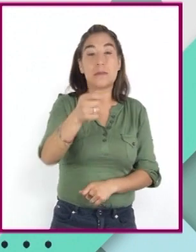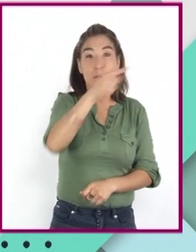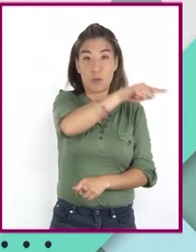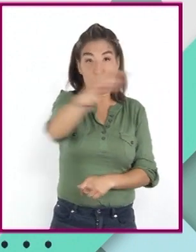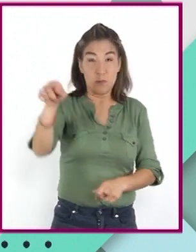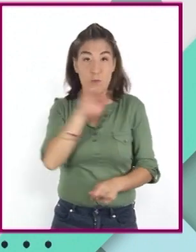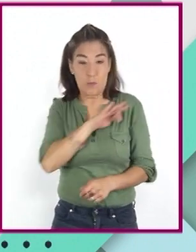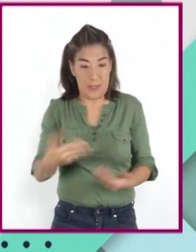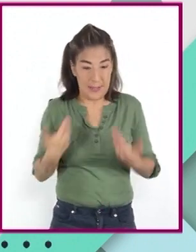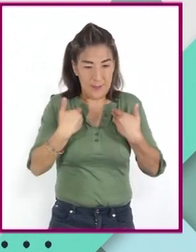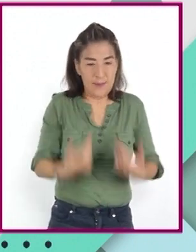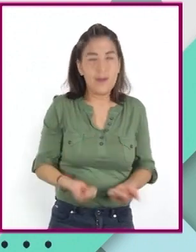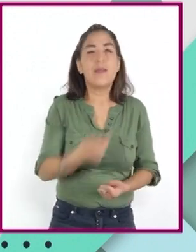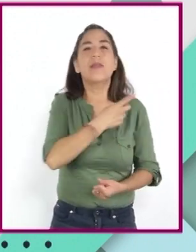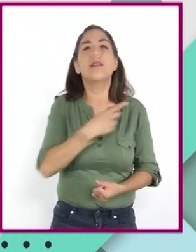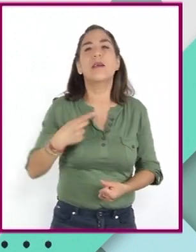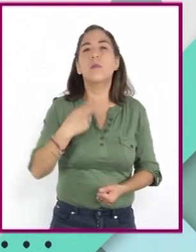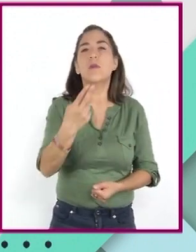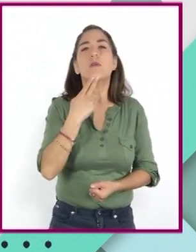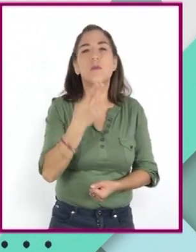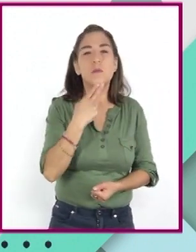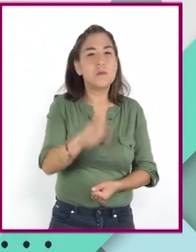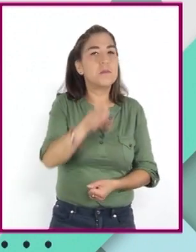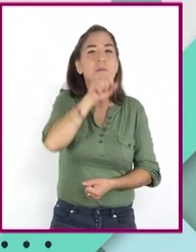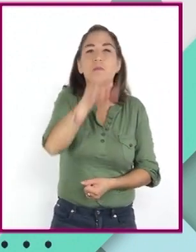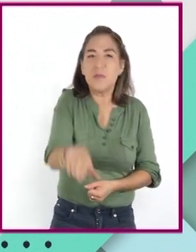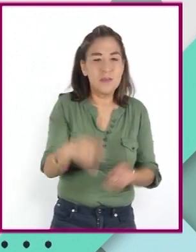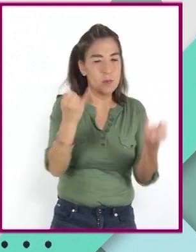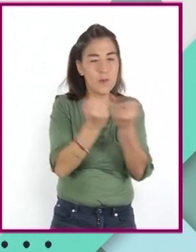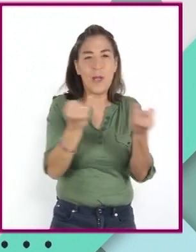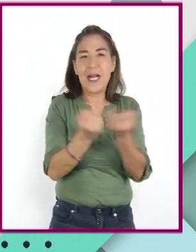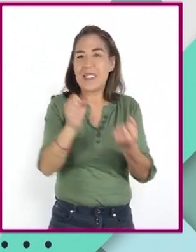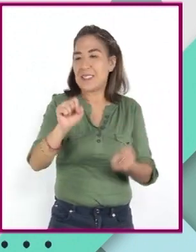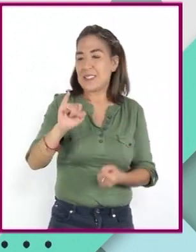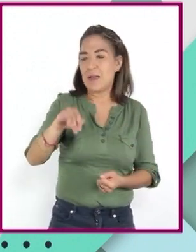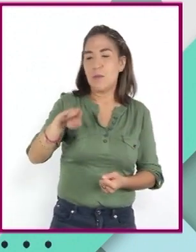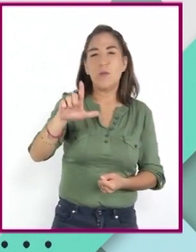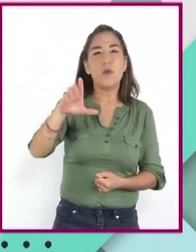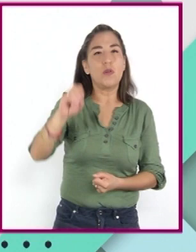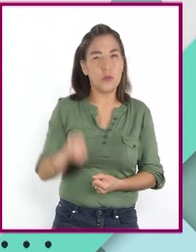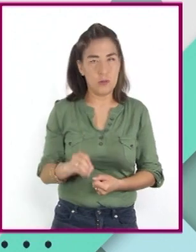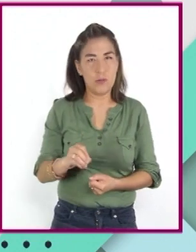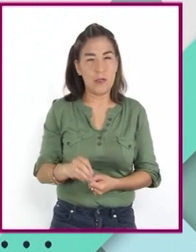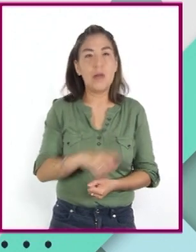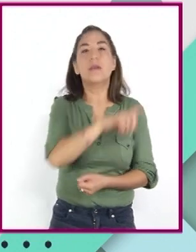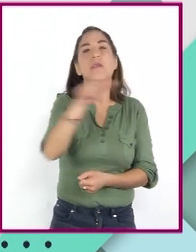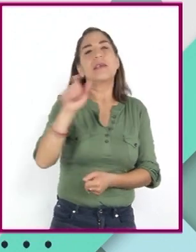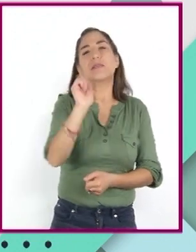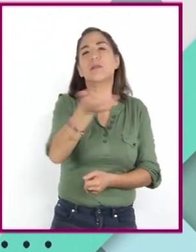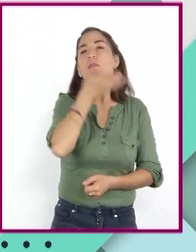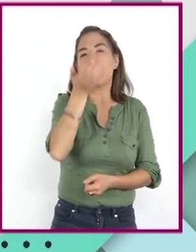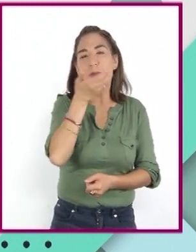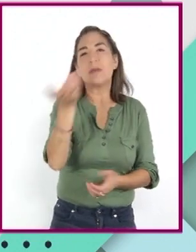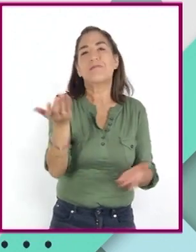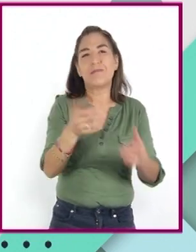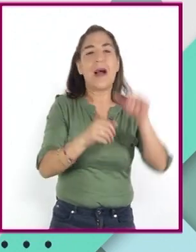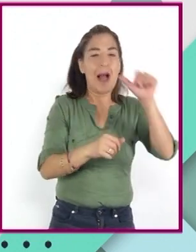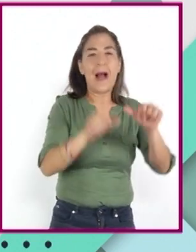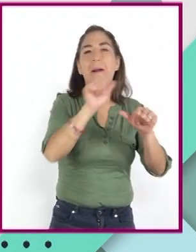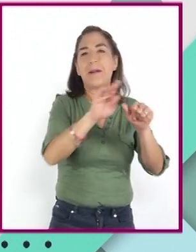entender debemos utilizar los mismos símbolos. Así que por convención se utilizan las letras del